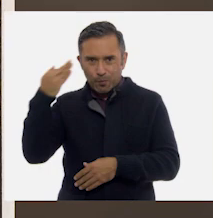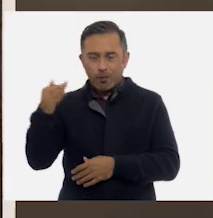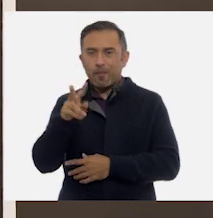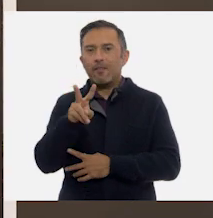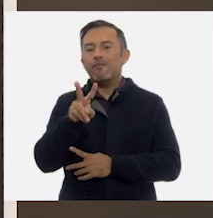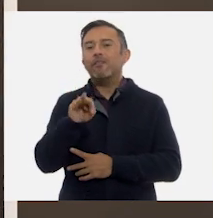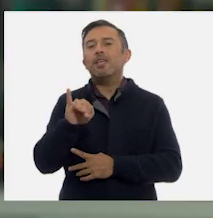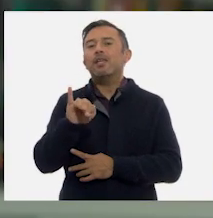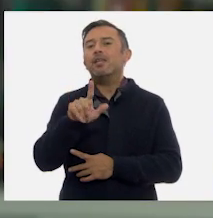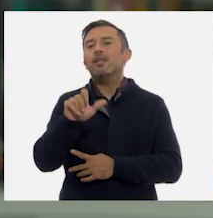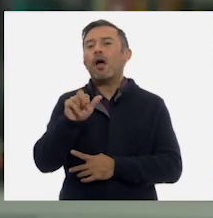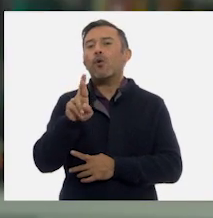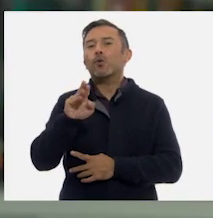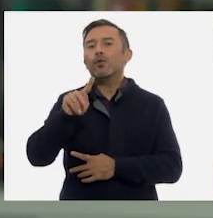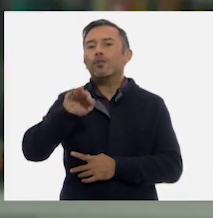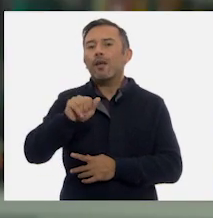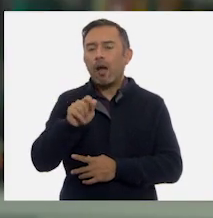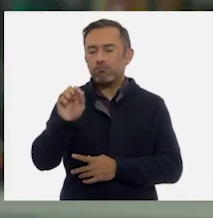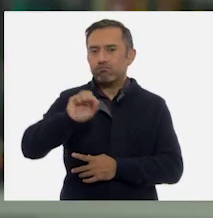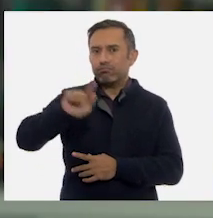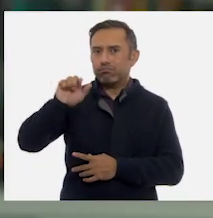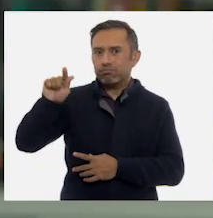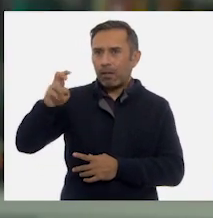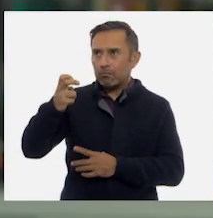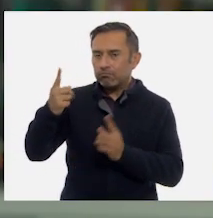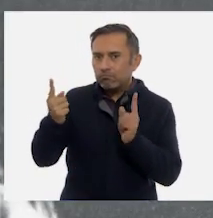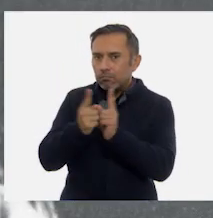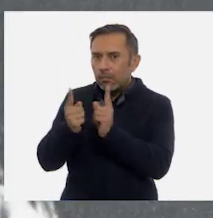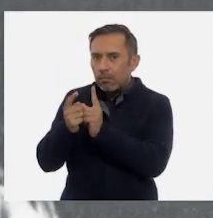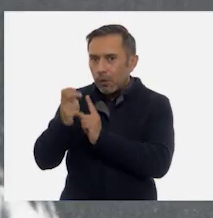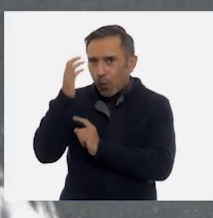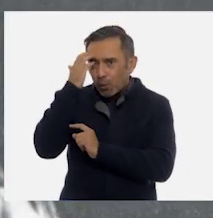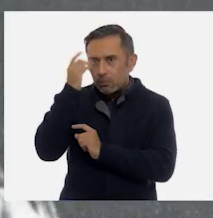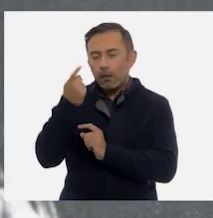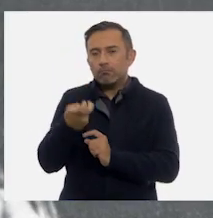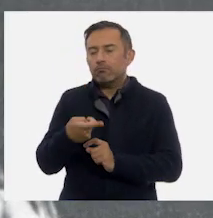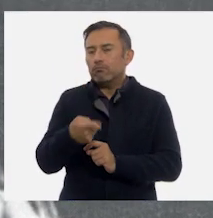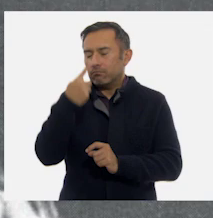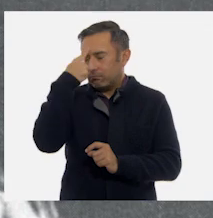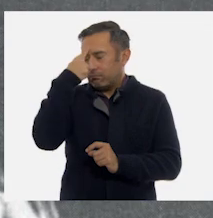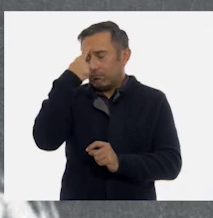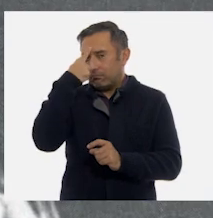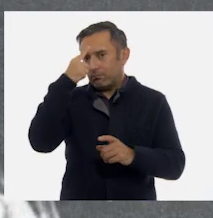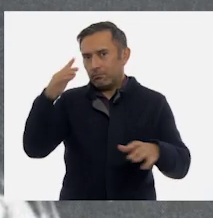ejemplo, pues fue un cambio muy significativo para ella.